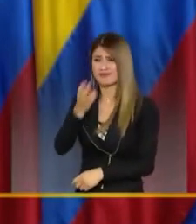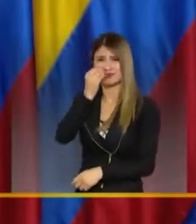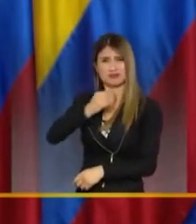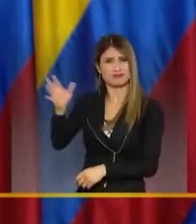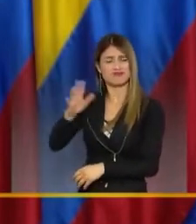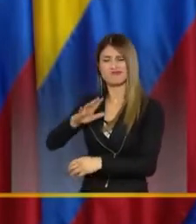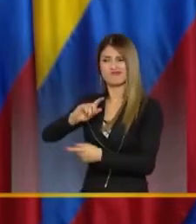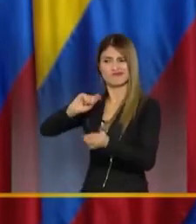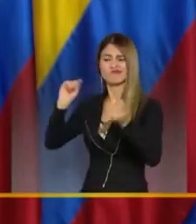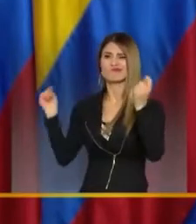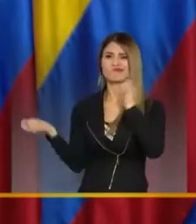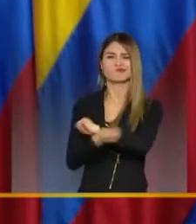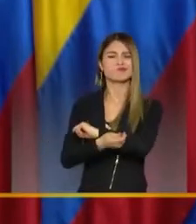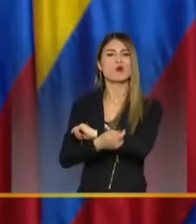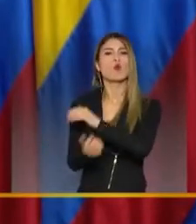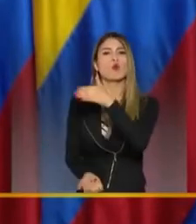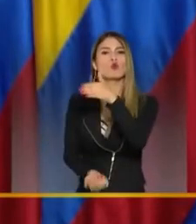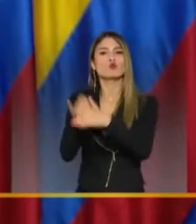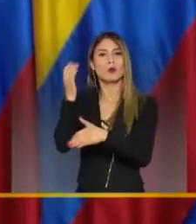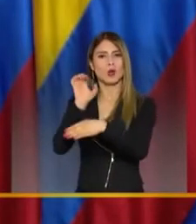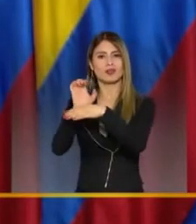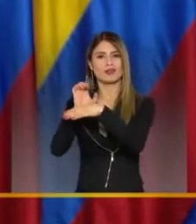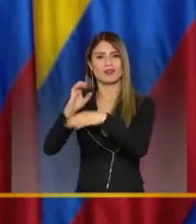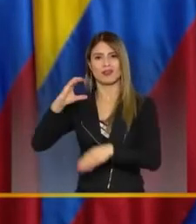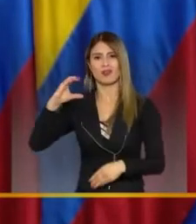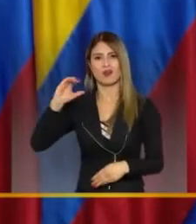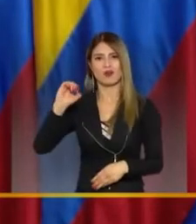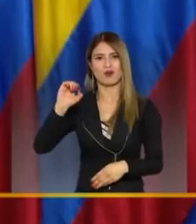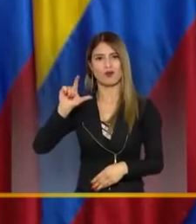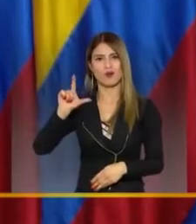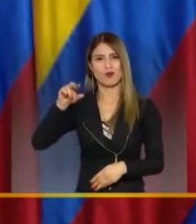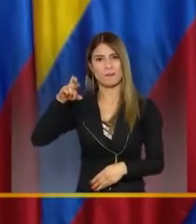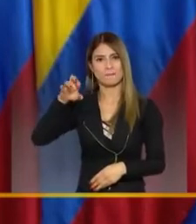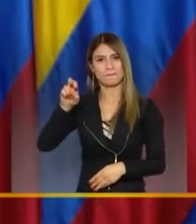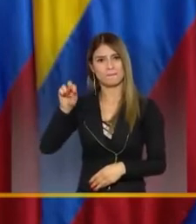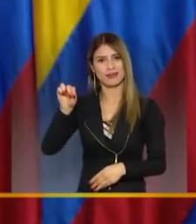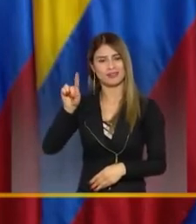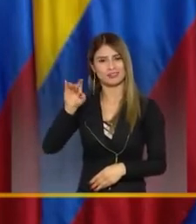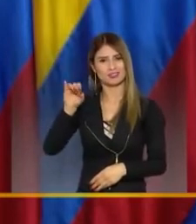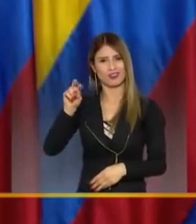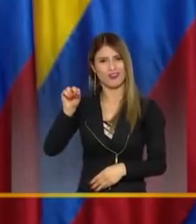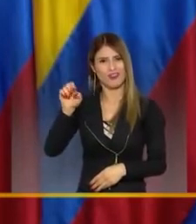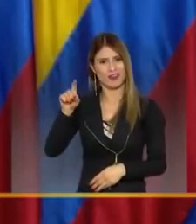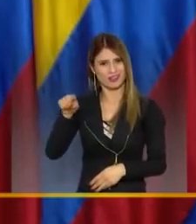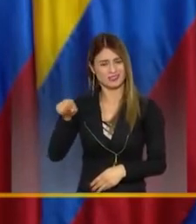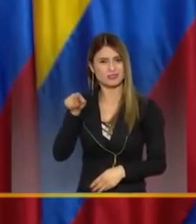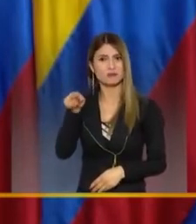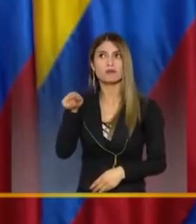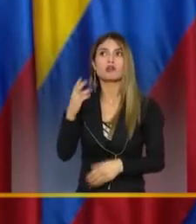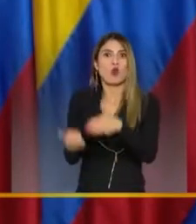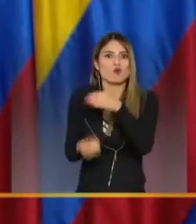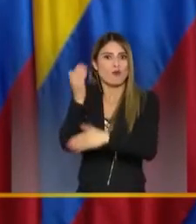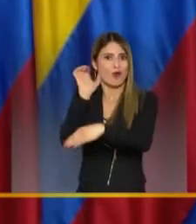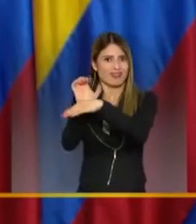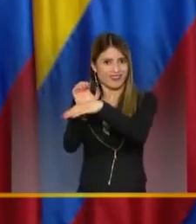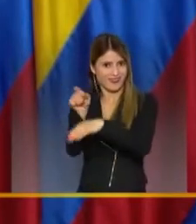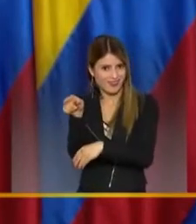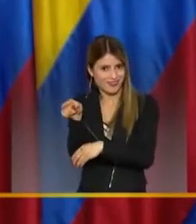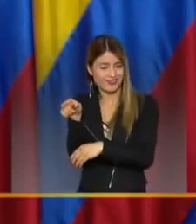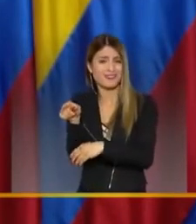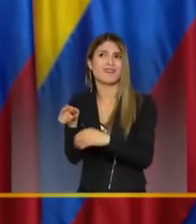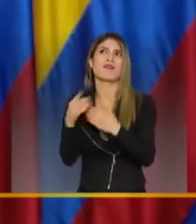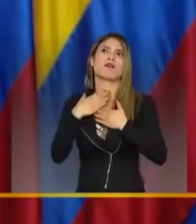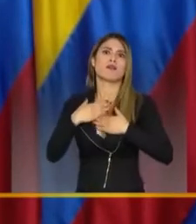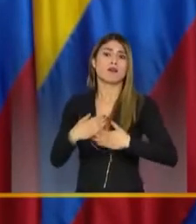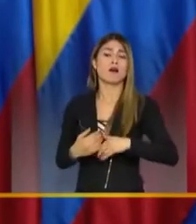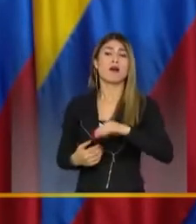eso, nos pusimos al día con más de 350.000 personas que llevaban años esperando que le reconocieran su derecho